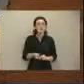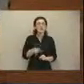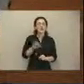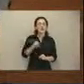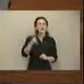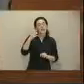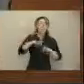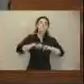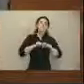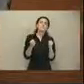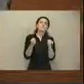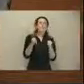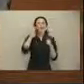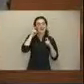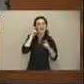manicomios a domicilio.